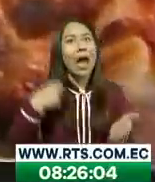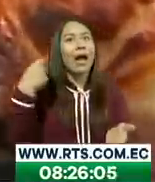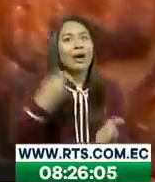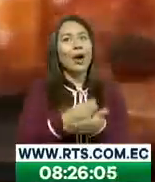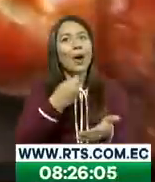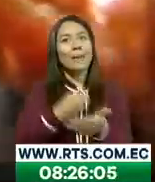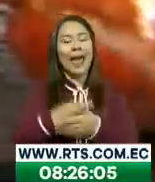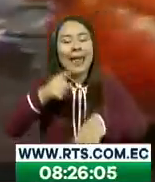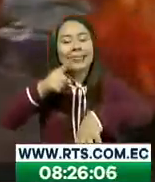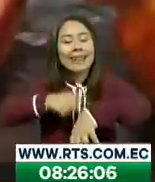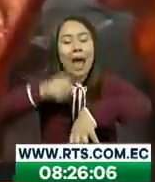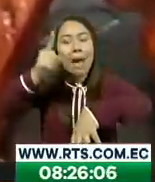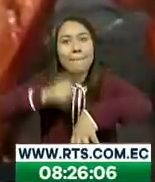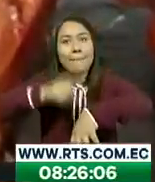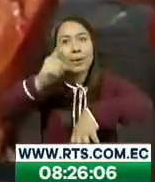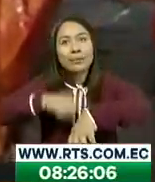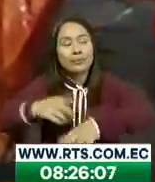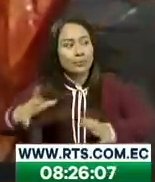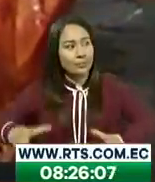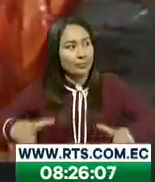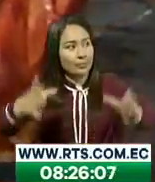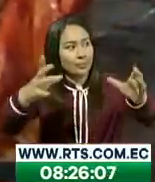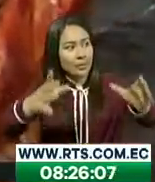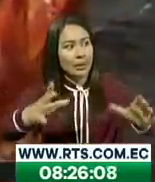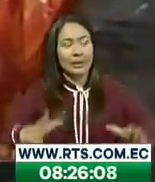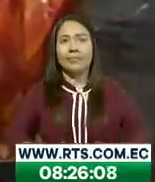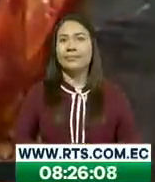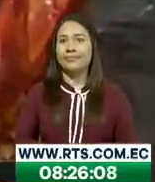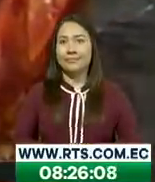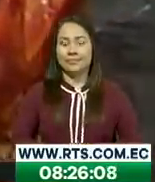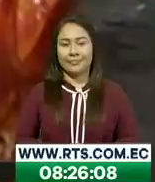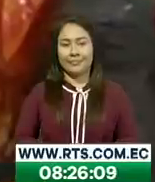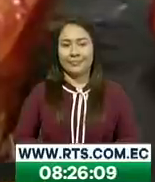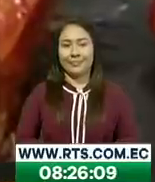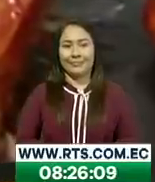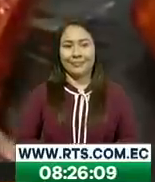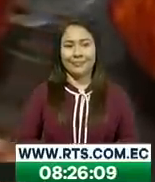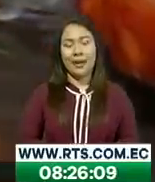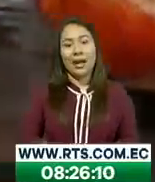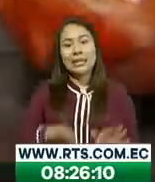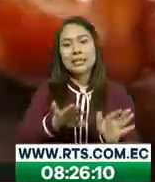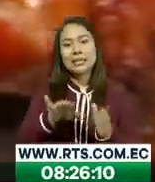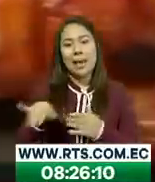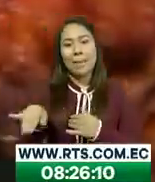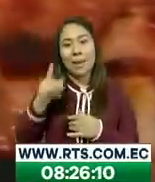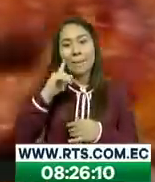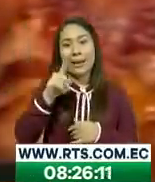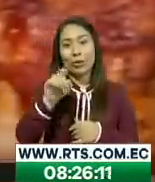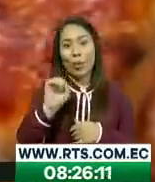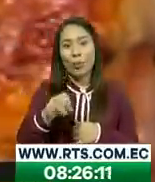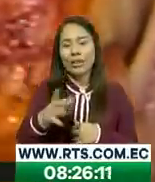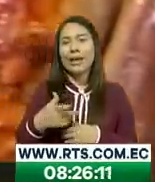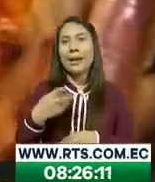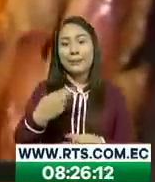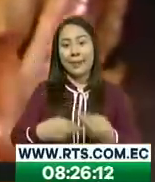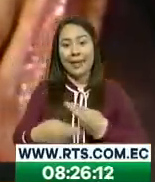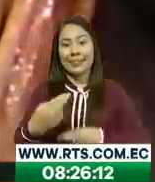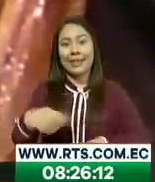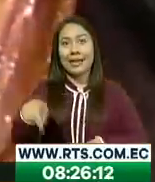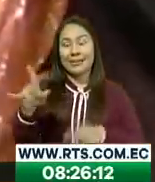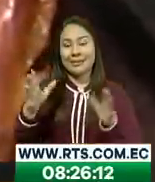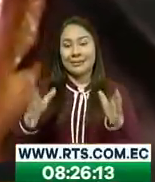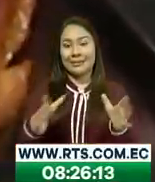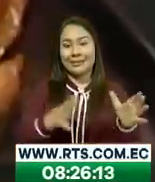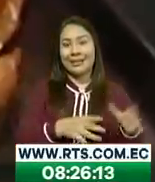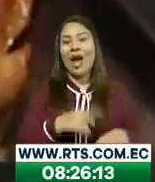con tiempo, rompa el chanchito, mire que ya se acerca la quincena. Deje separado porque realmente la venta de este producto